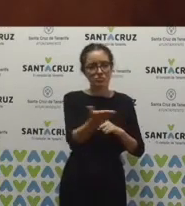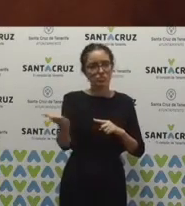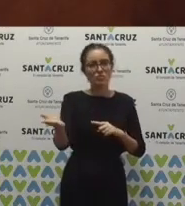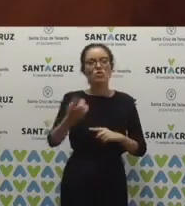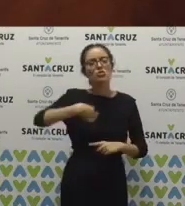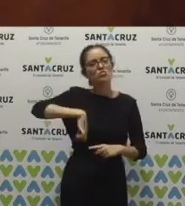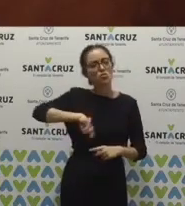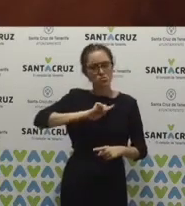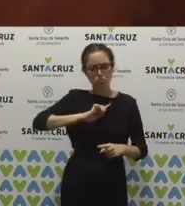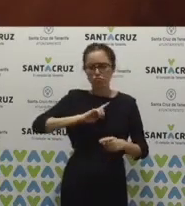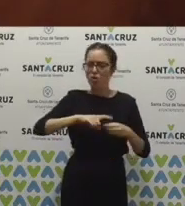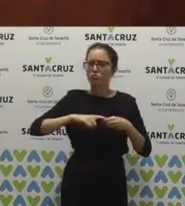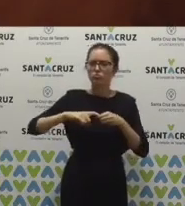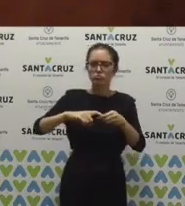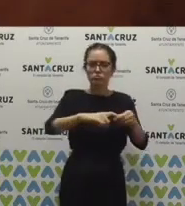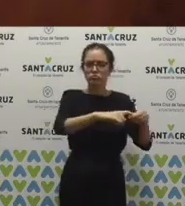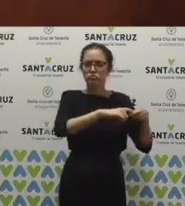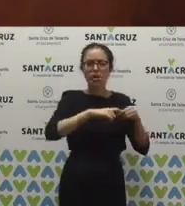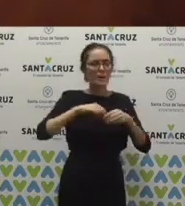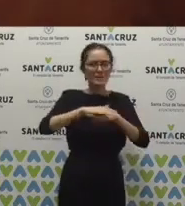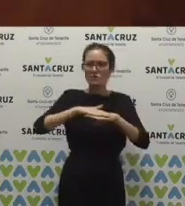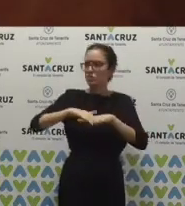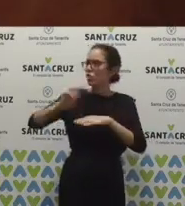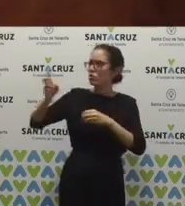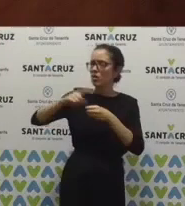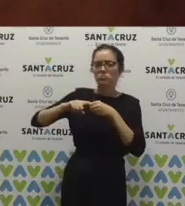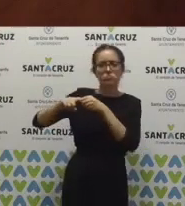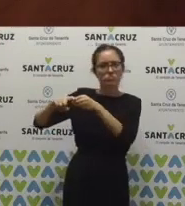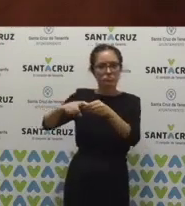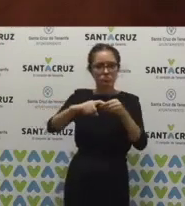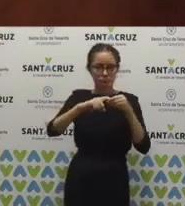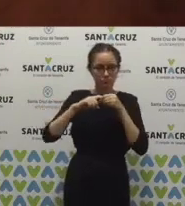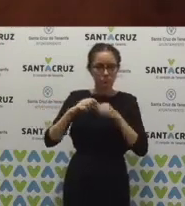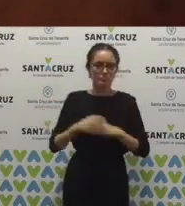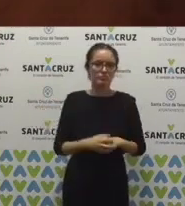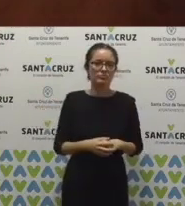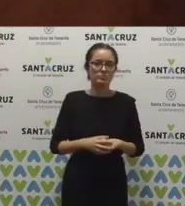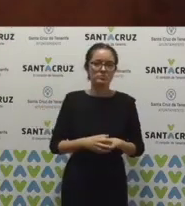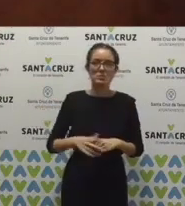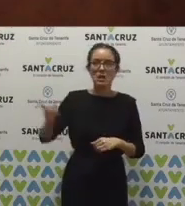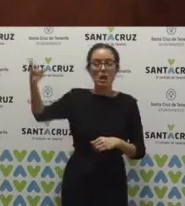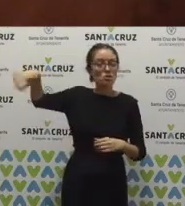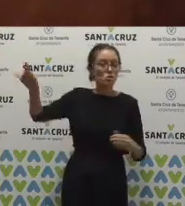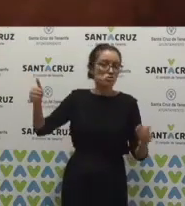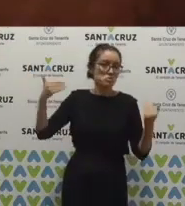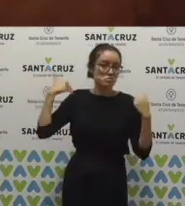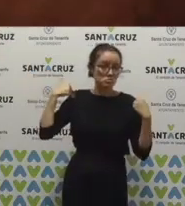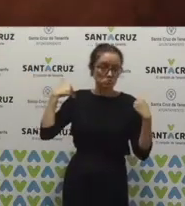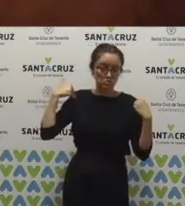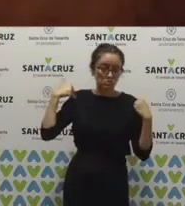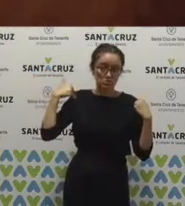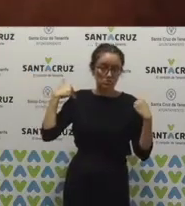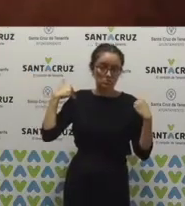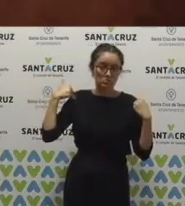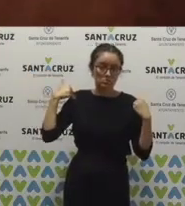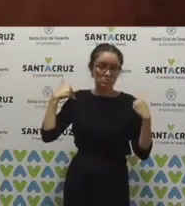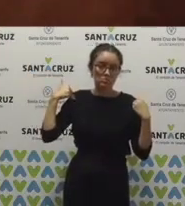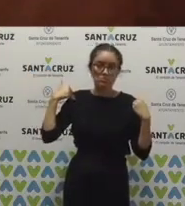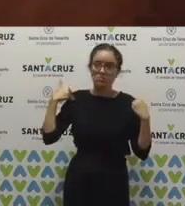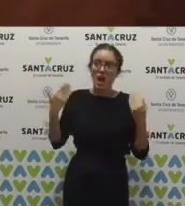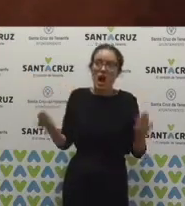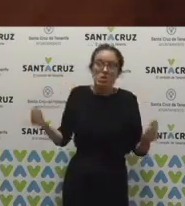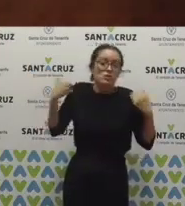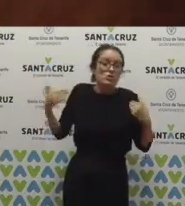solidaridad con el resto de administraciones que no ejerciendo sus competencias o no asumiendo las muchos casos éramos